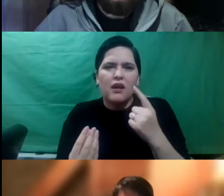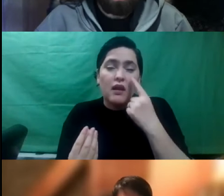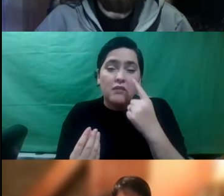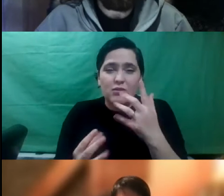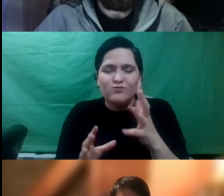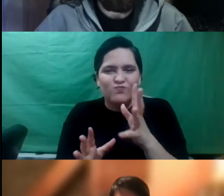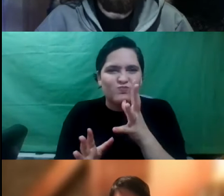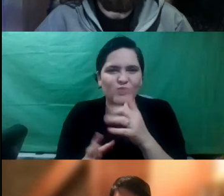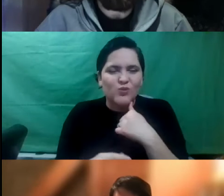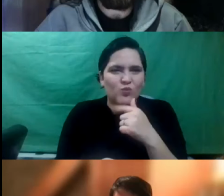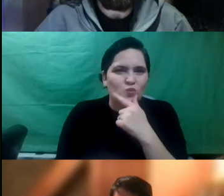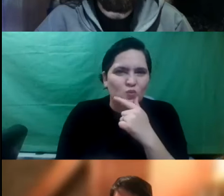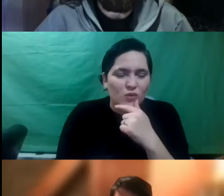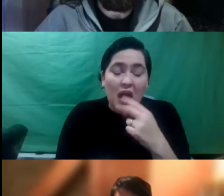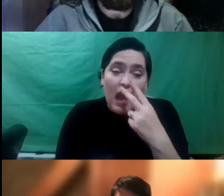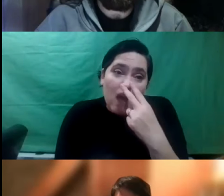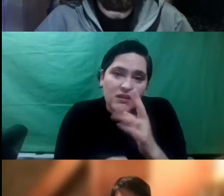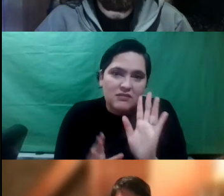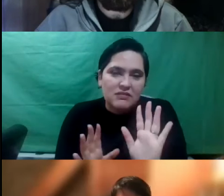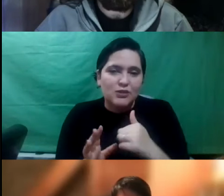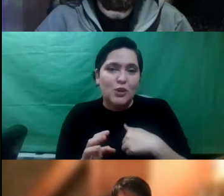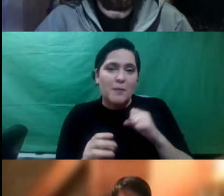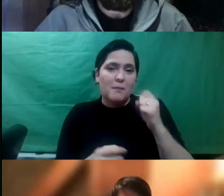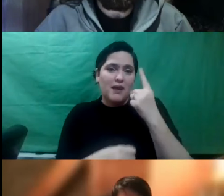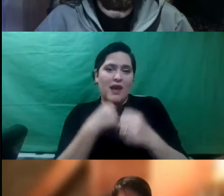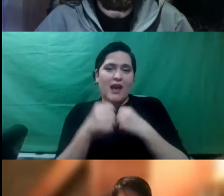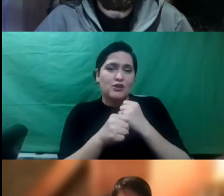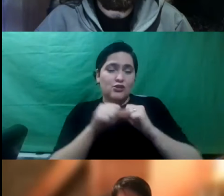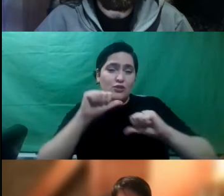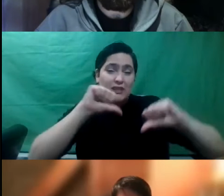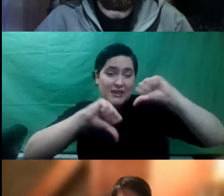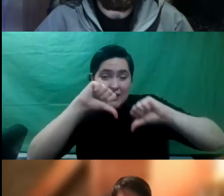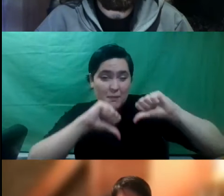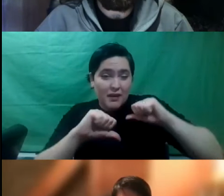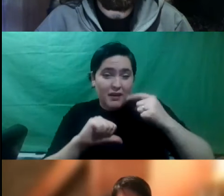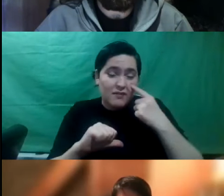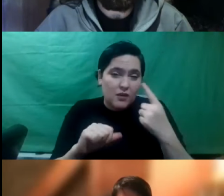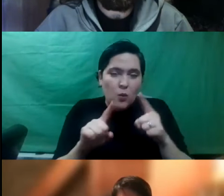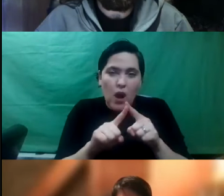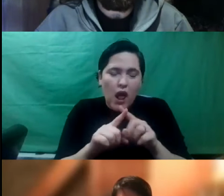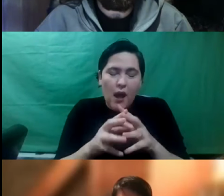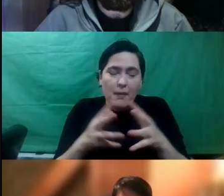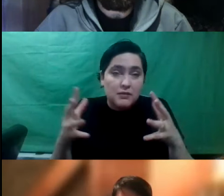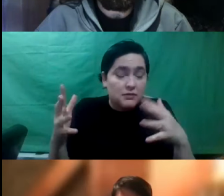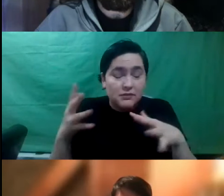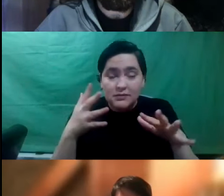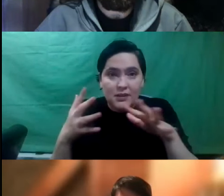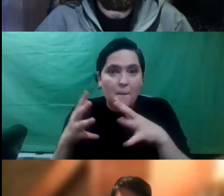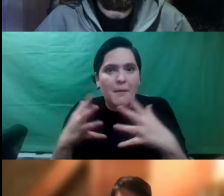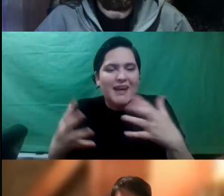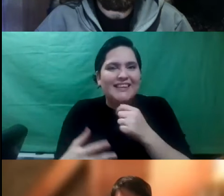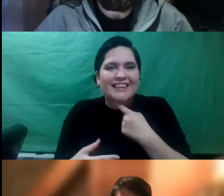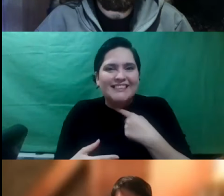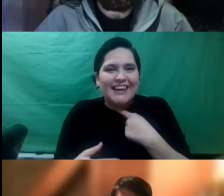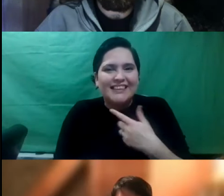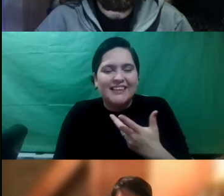esa duda y por eso es que vine acá como para ver, bueno, soy de primer año de bioquímica y la verdad igual es como harto como todo esto, pero lo encontré muy interesante, entonces no sé